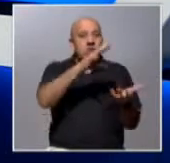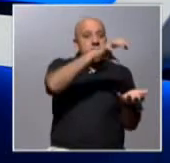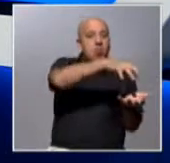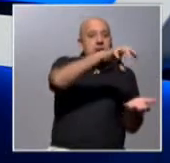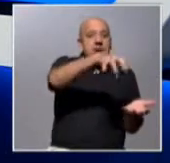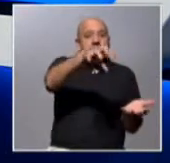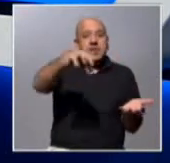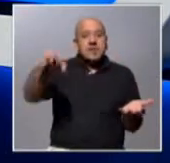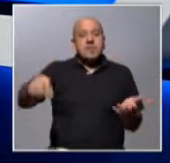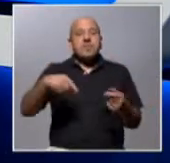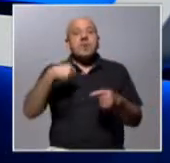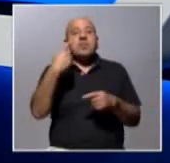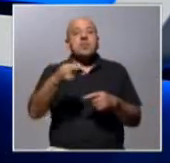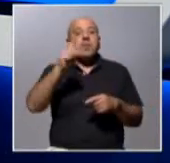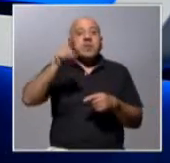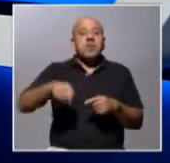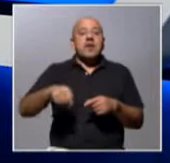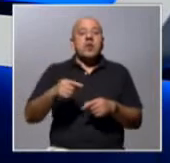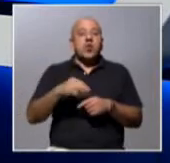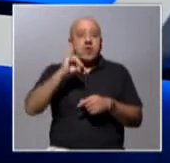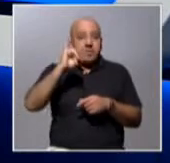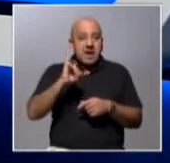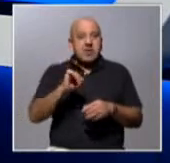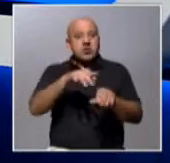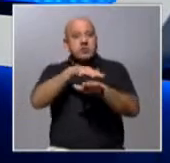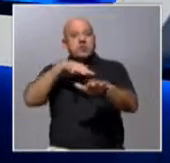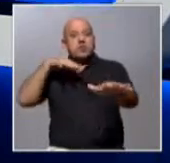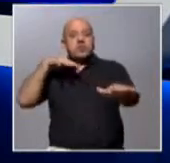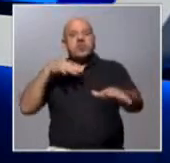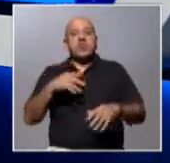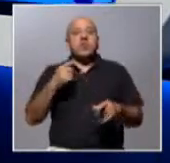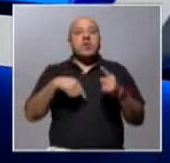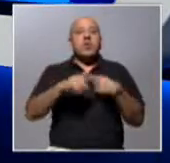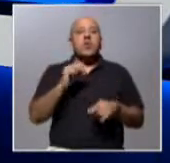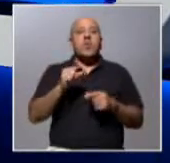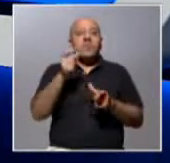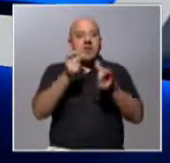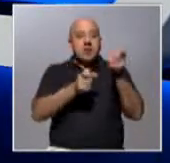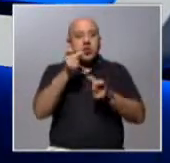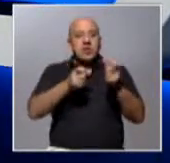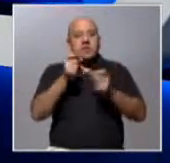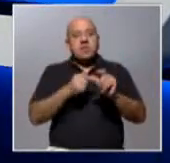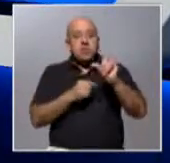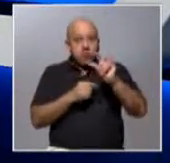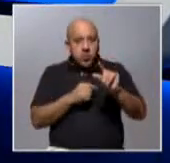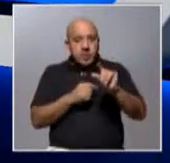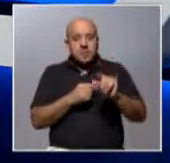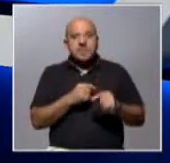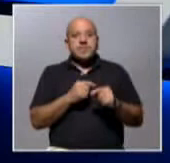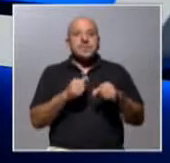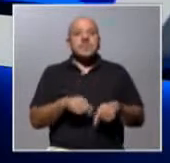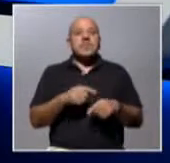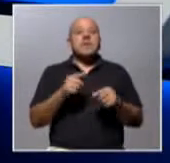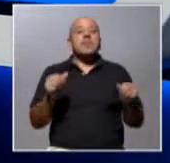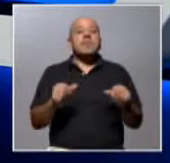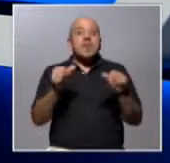próximo 1 de mayo, y van a ser en grandes espacios públicos pero con baja concurrencia, y recordemos que los actos van